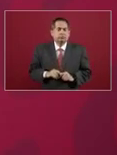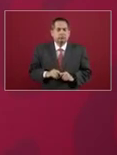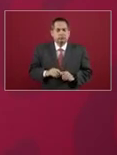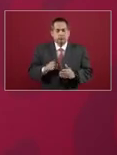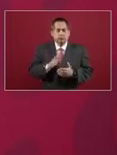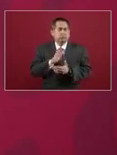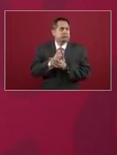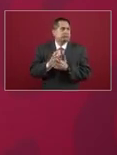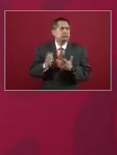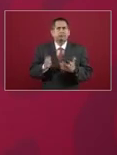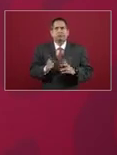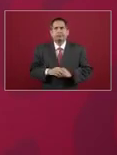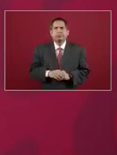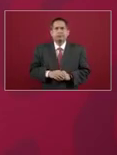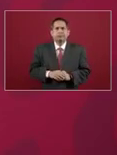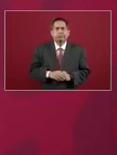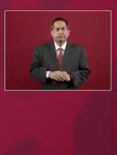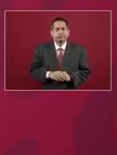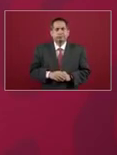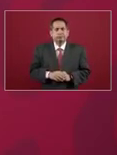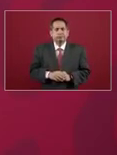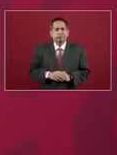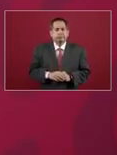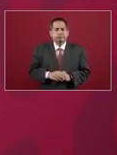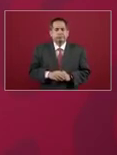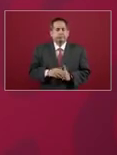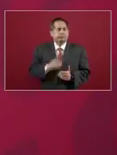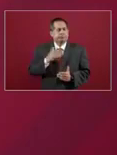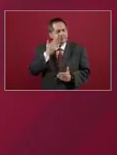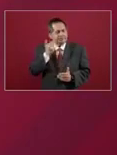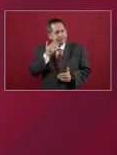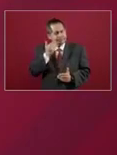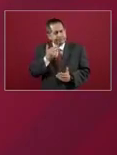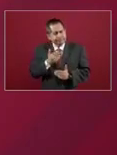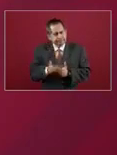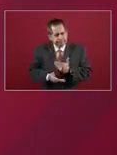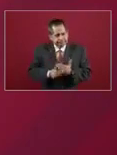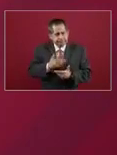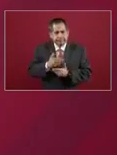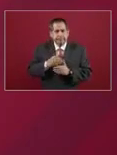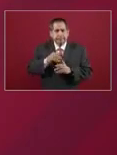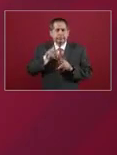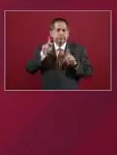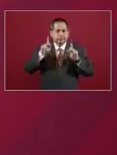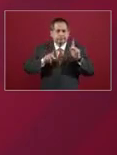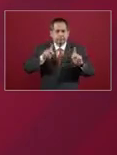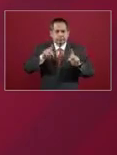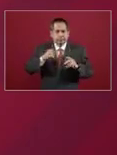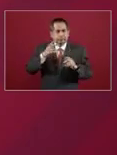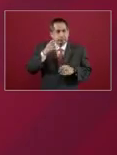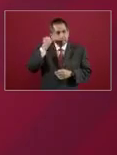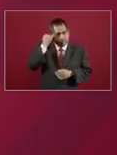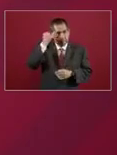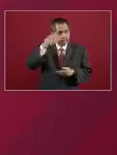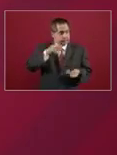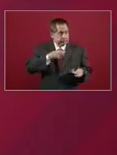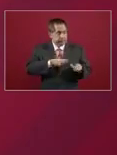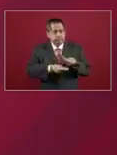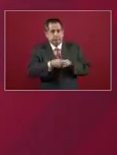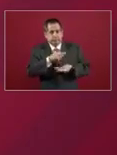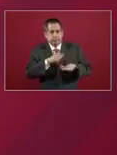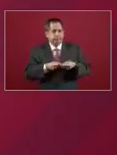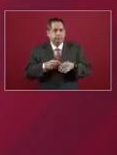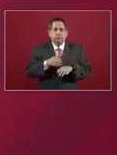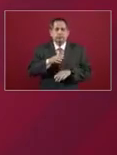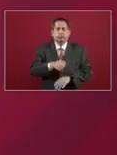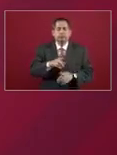vamos a decir, de cortesía para intercambiar puntos de vista